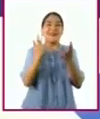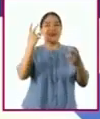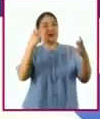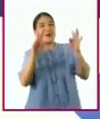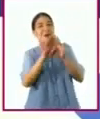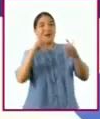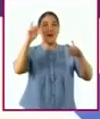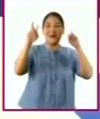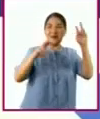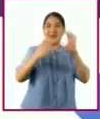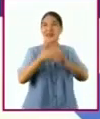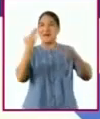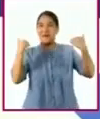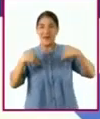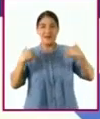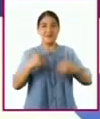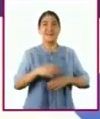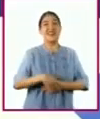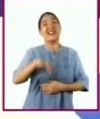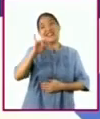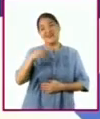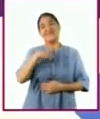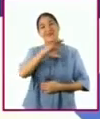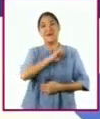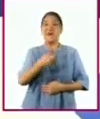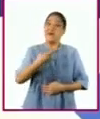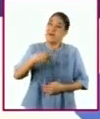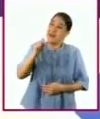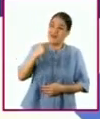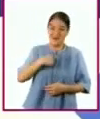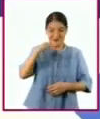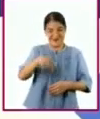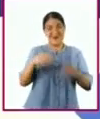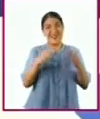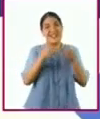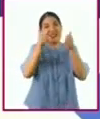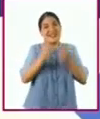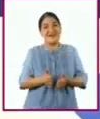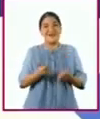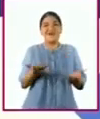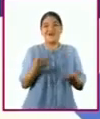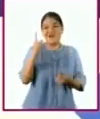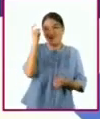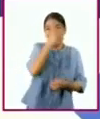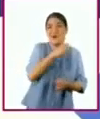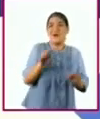pero ahora que hemos estado confinados en nuestra casa, es difícil llevarlos a cabo.